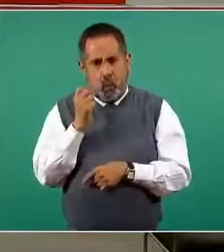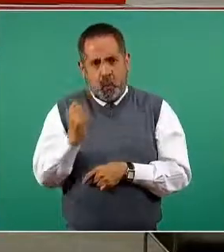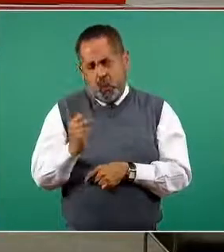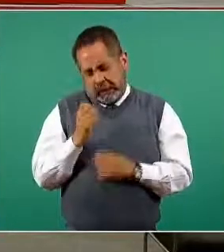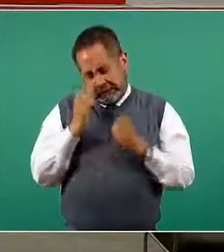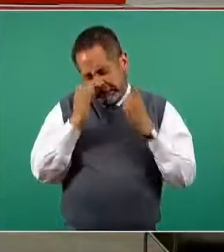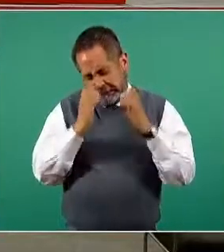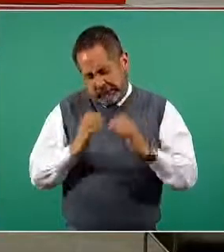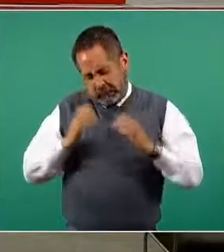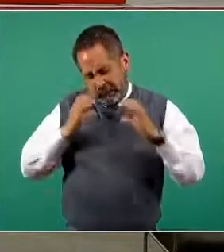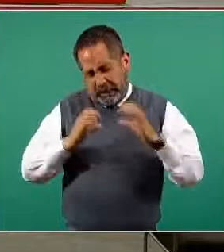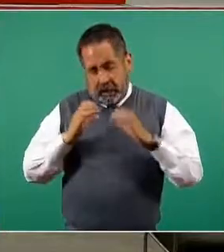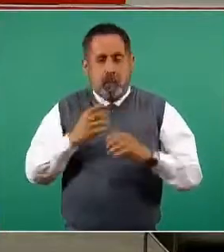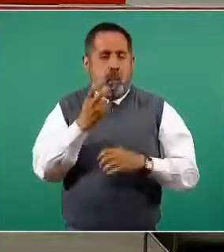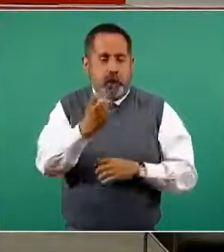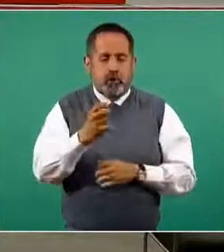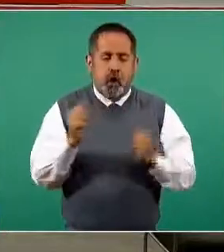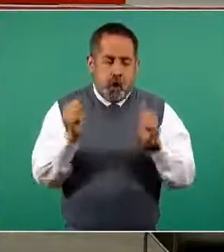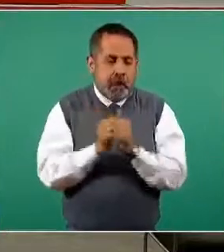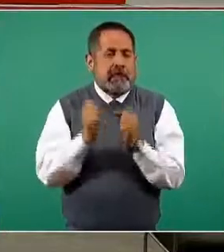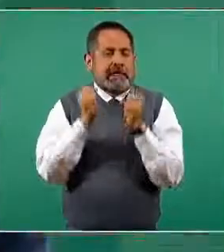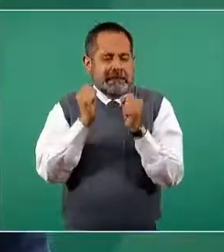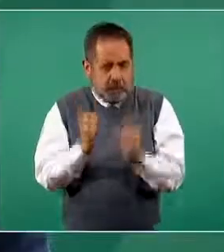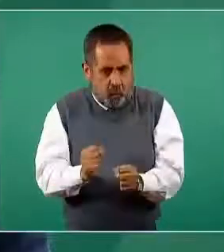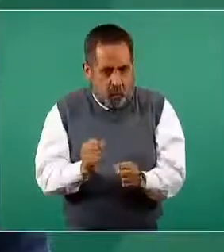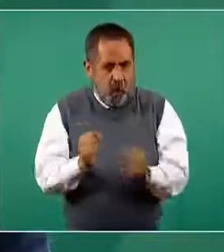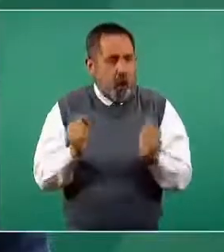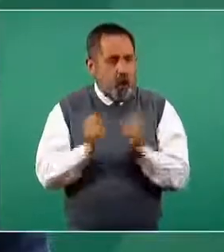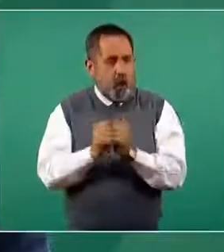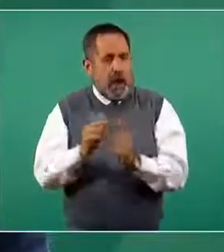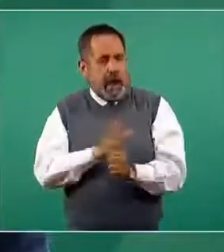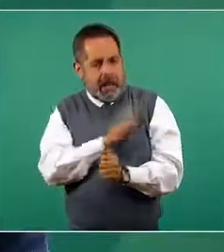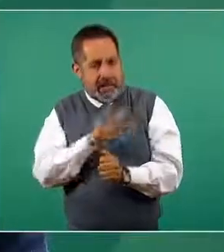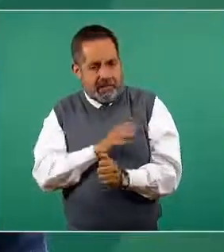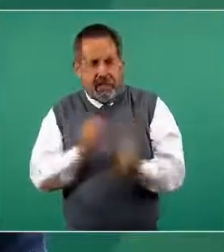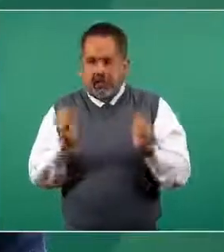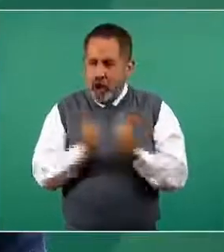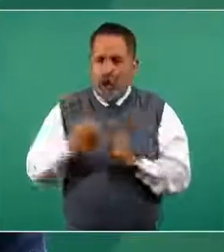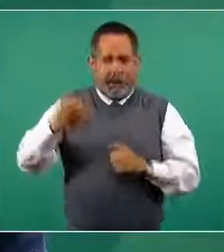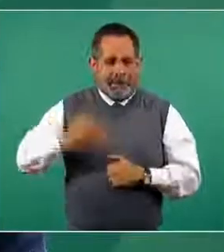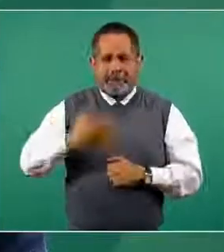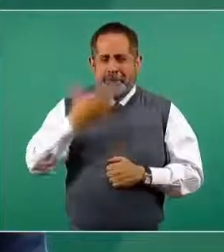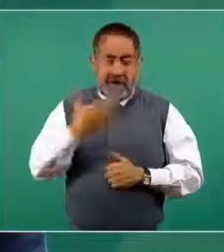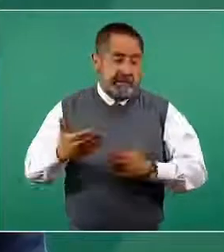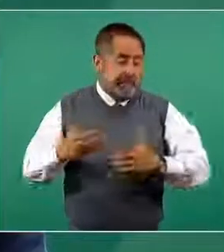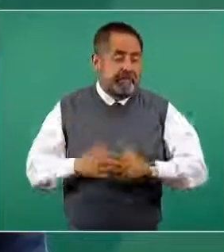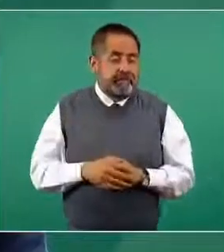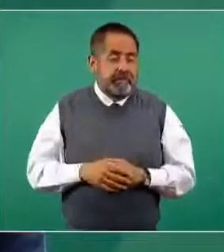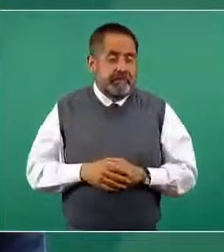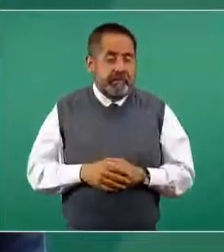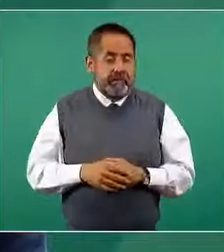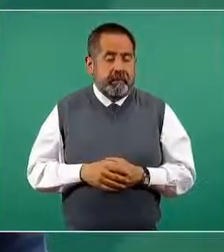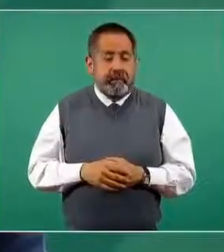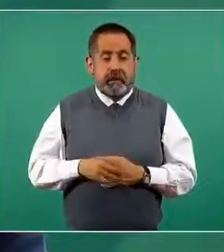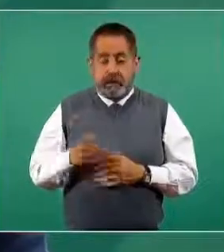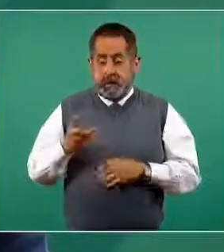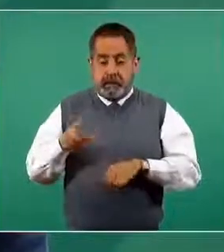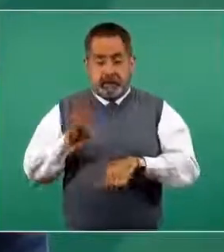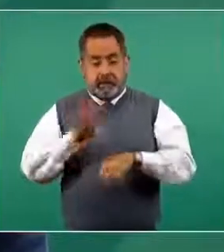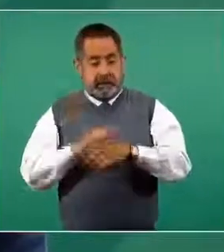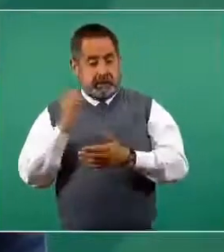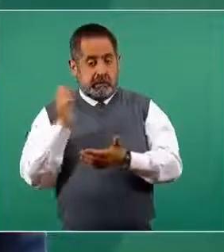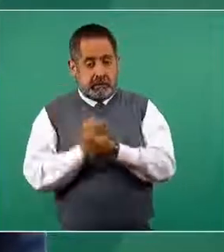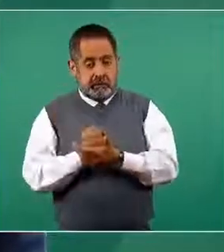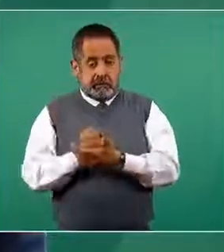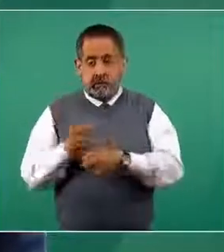son vacunas de calidad, seguras y eficaces. Las autorizaciones de uso están en una